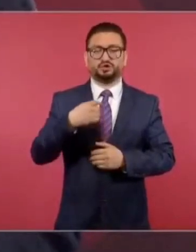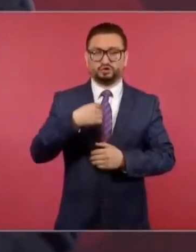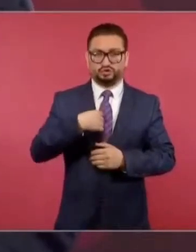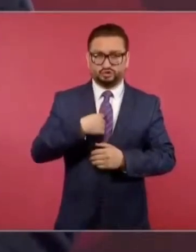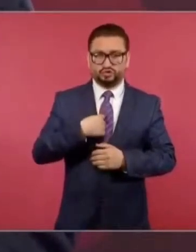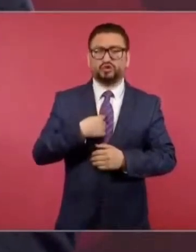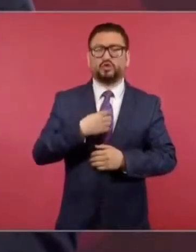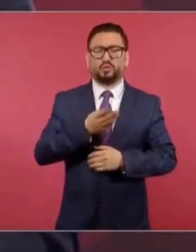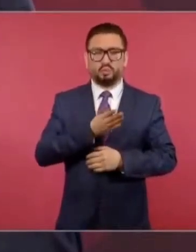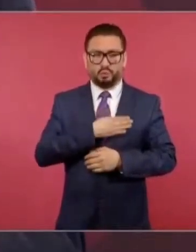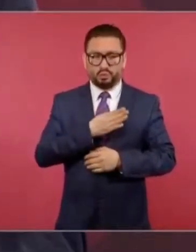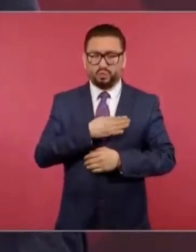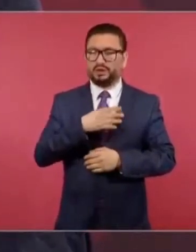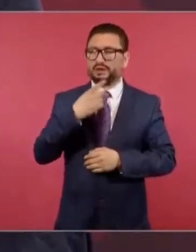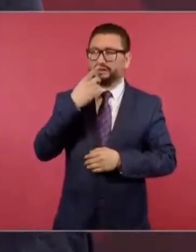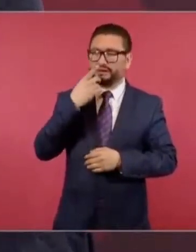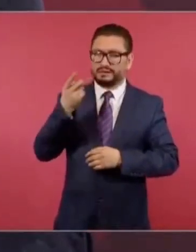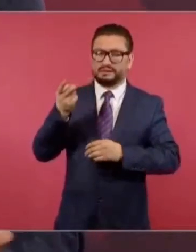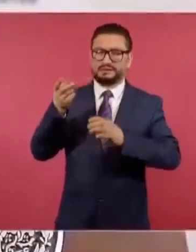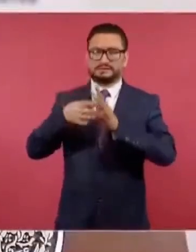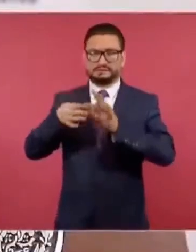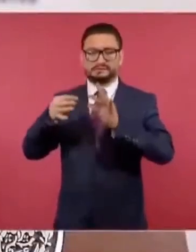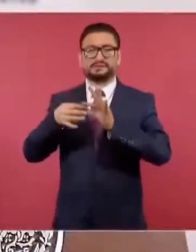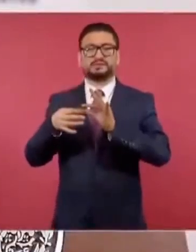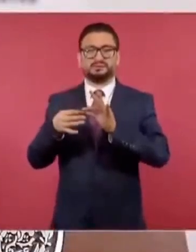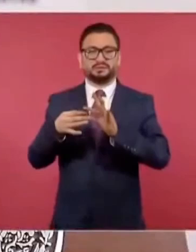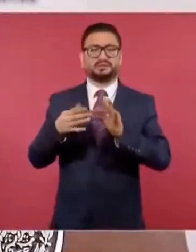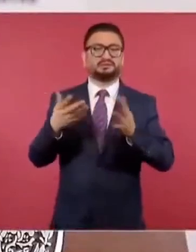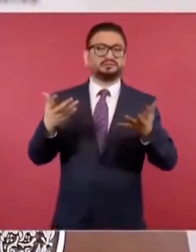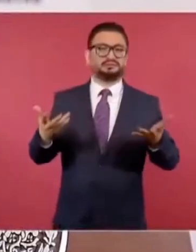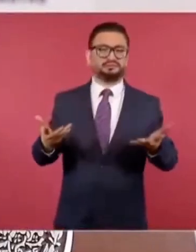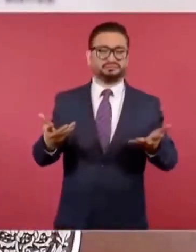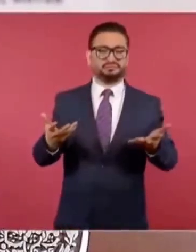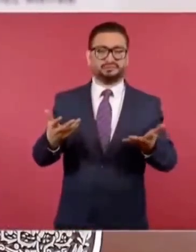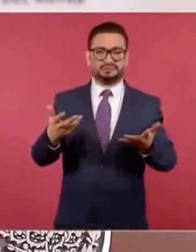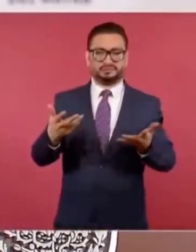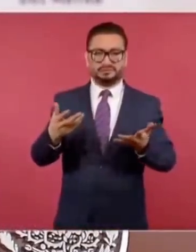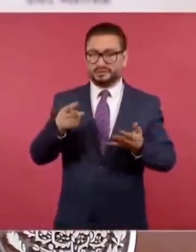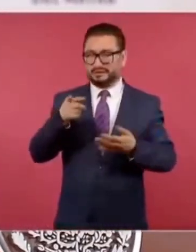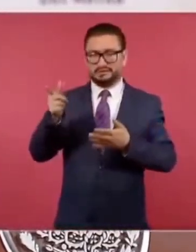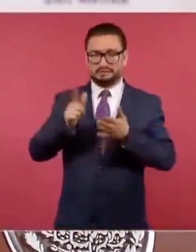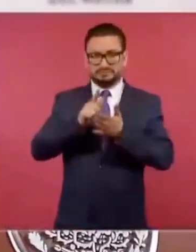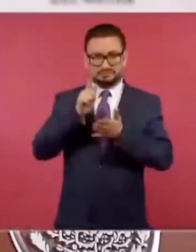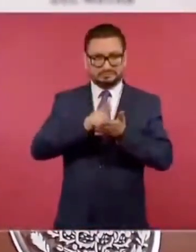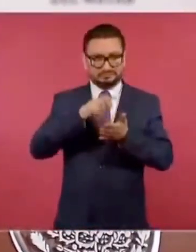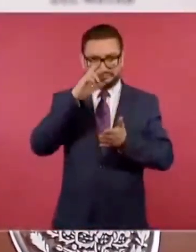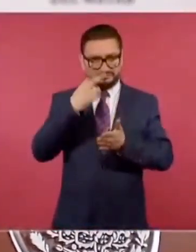moderada, bondadosa, es que ni siquiera fue legal,